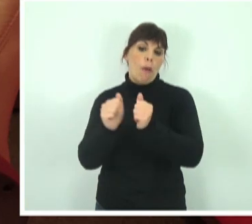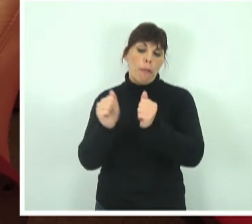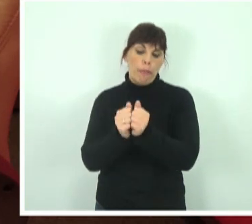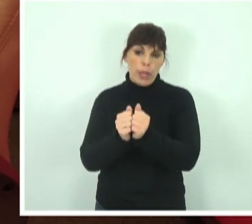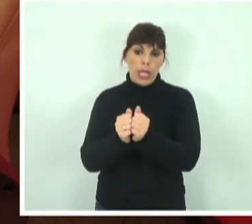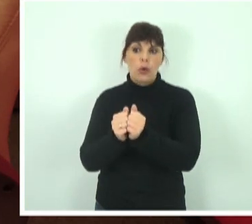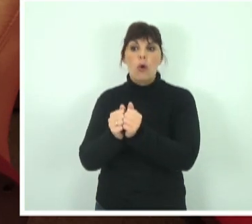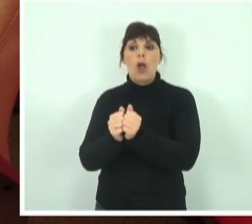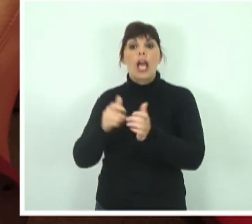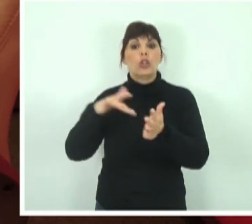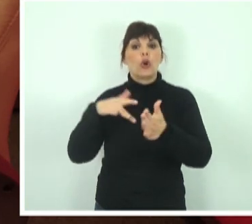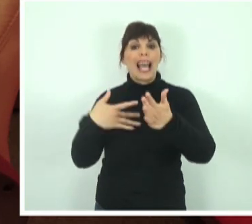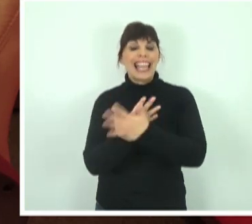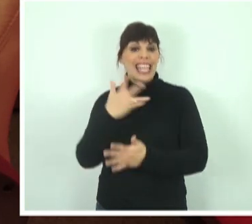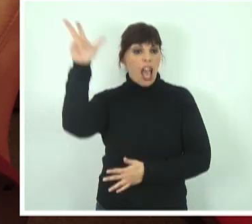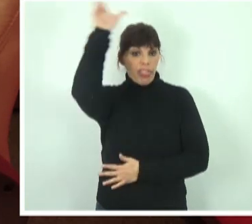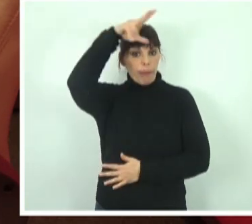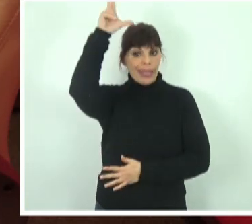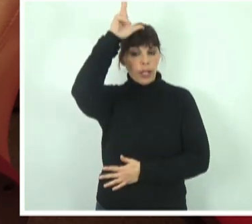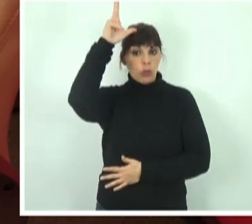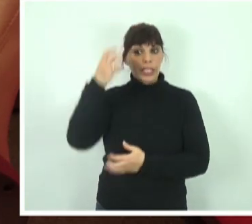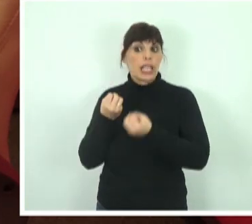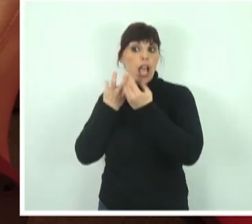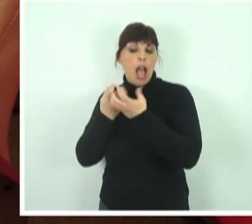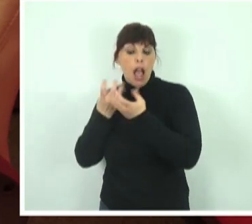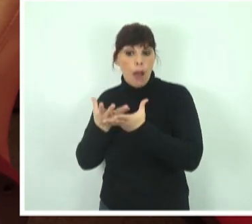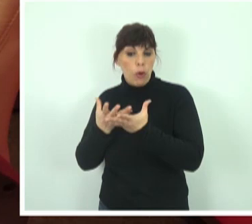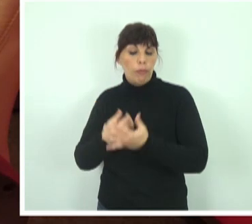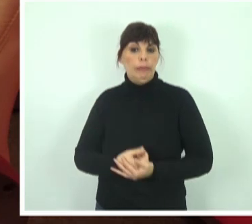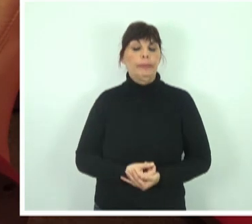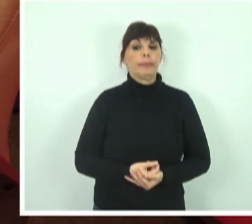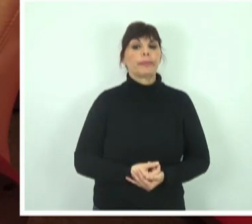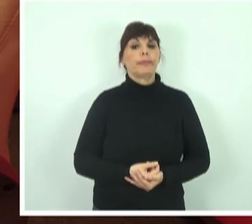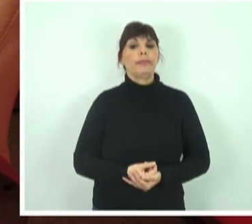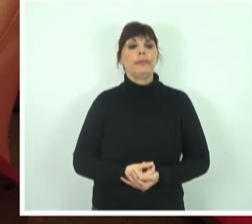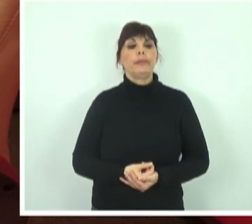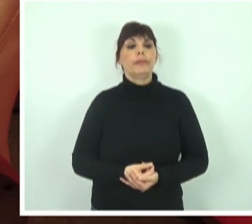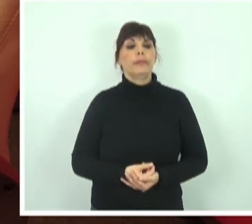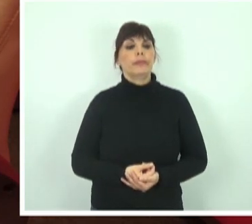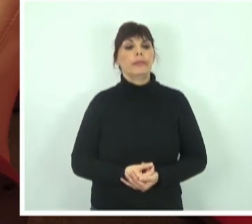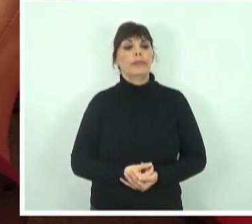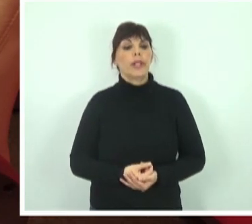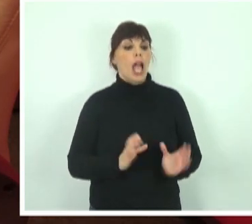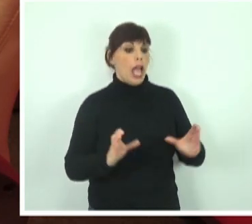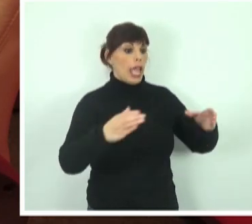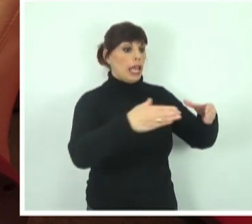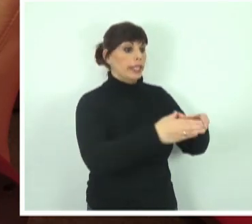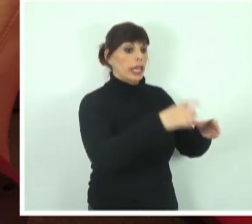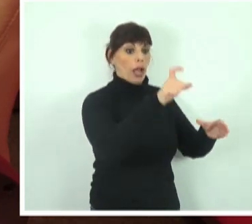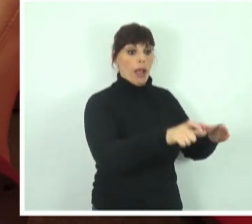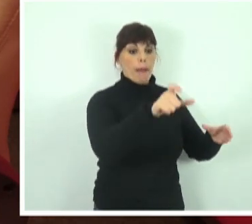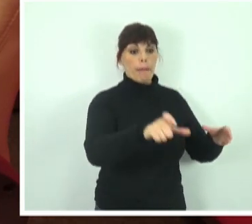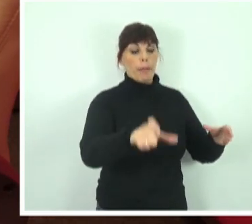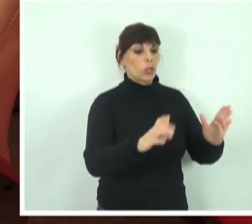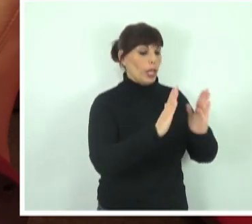en Pentecostés, y dice en versículo 3, con los santos que está en la tierra,